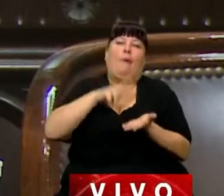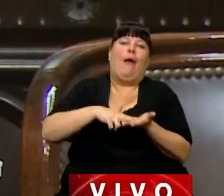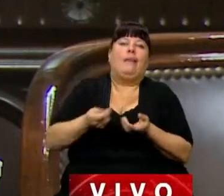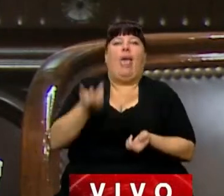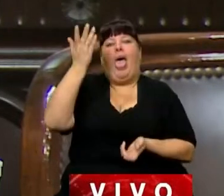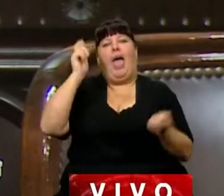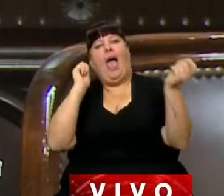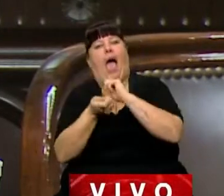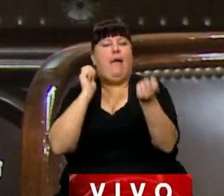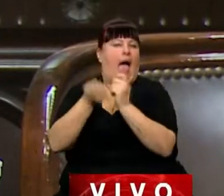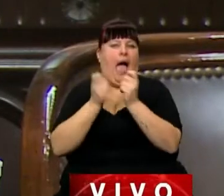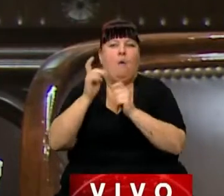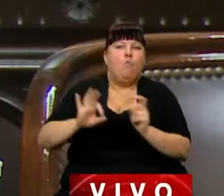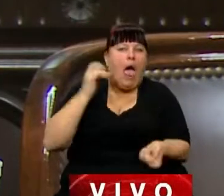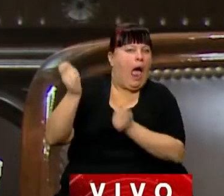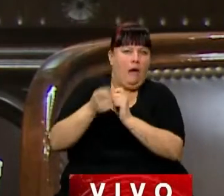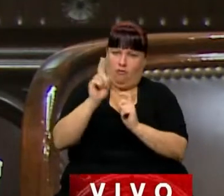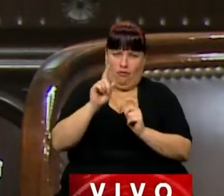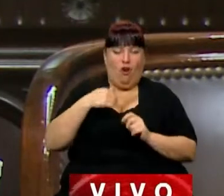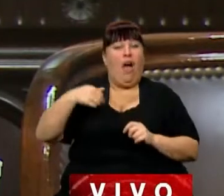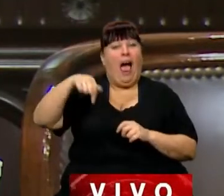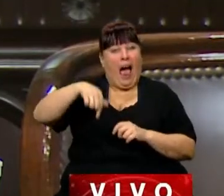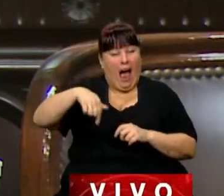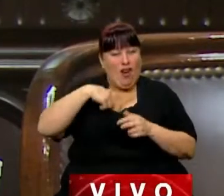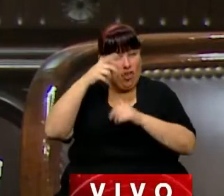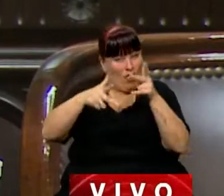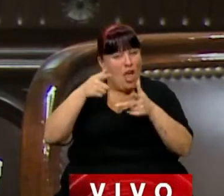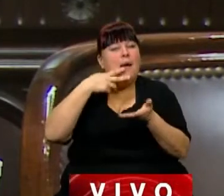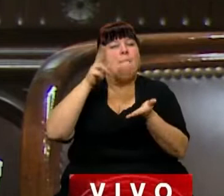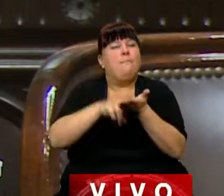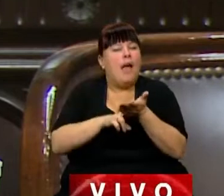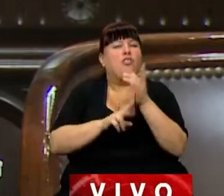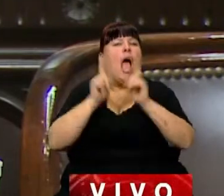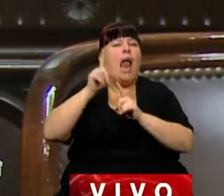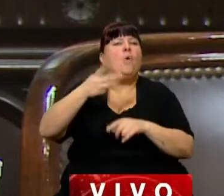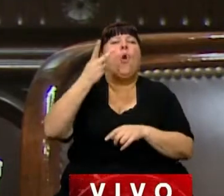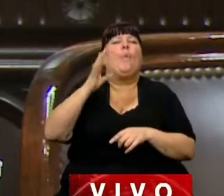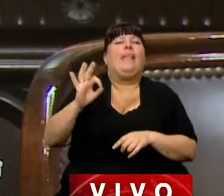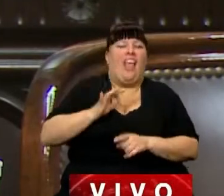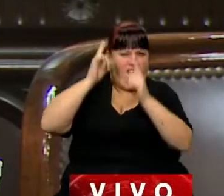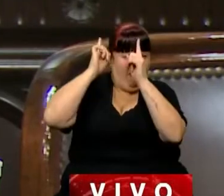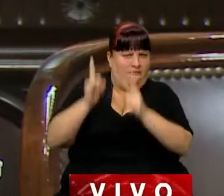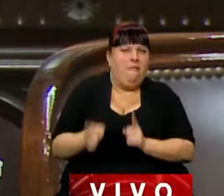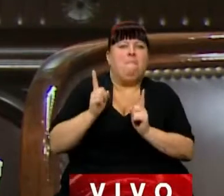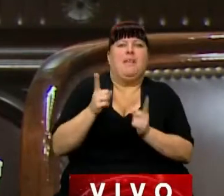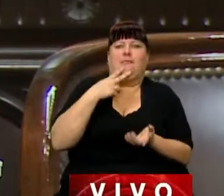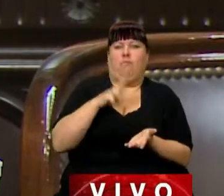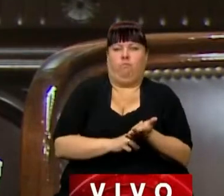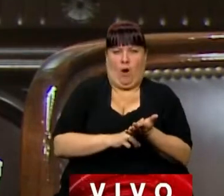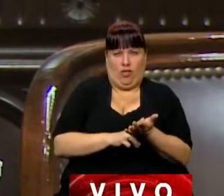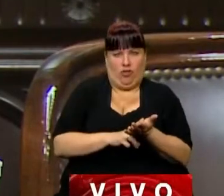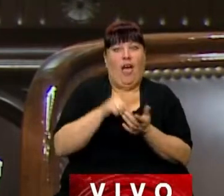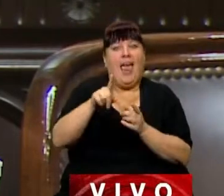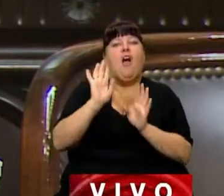cambiando impuestos todos los años, porque esto que nosotros estamos diciendo son impuestos algunos que están hace 20 años, eso